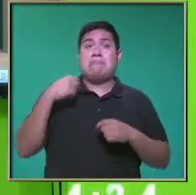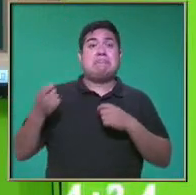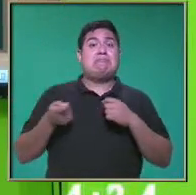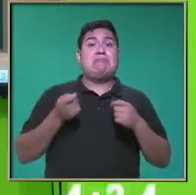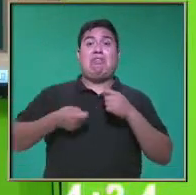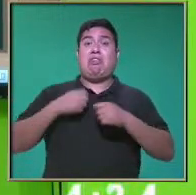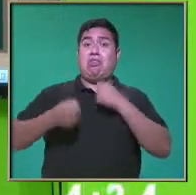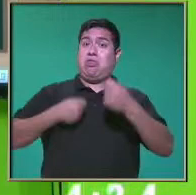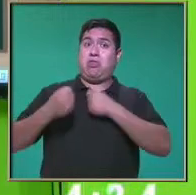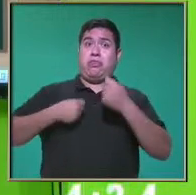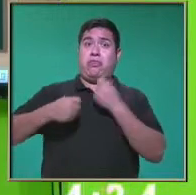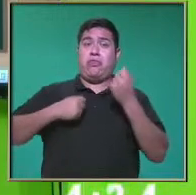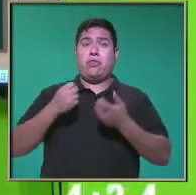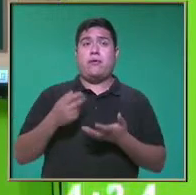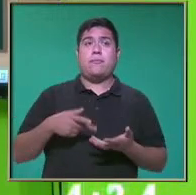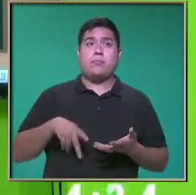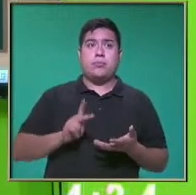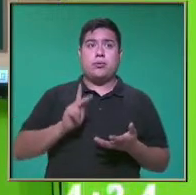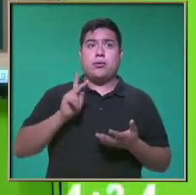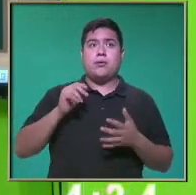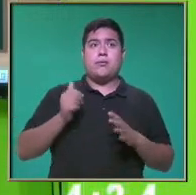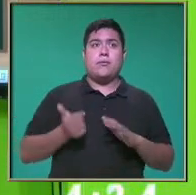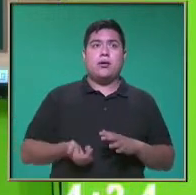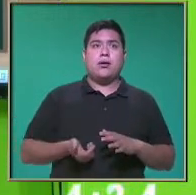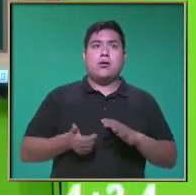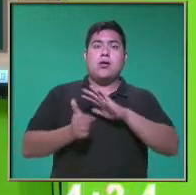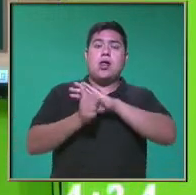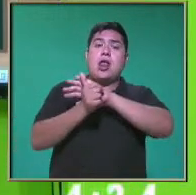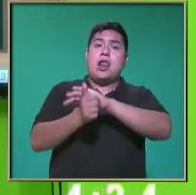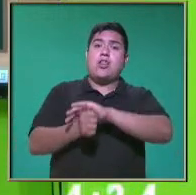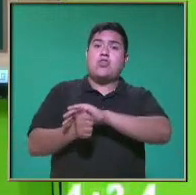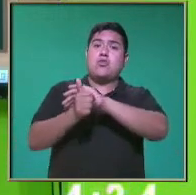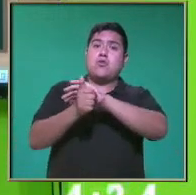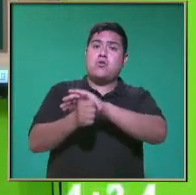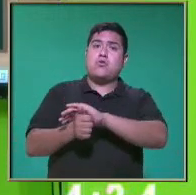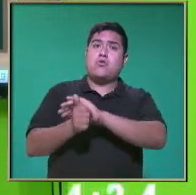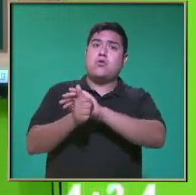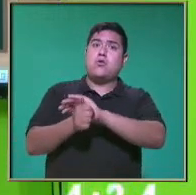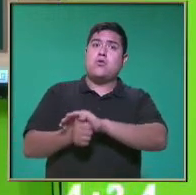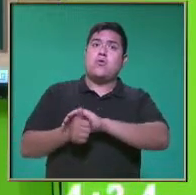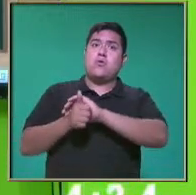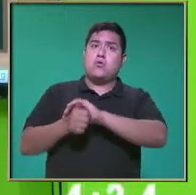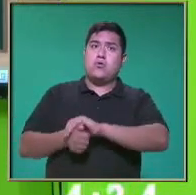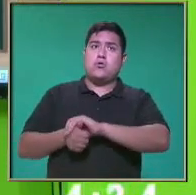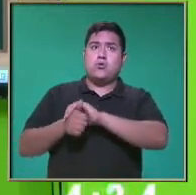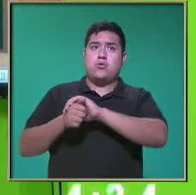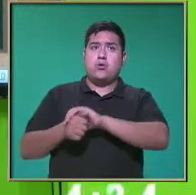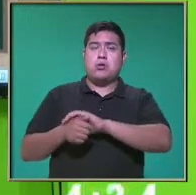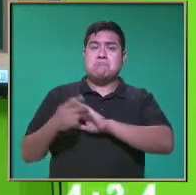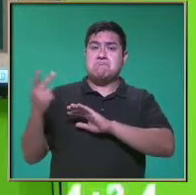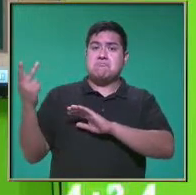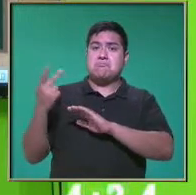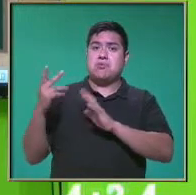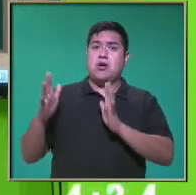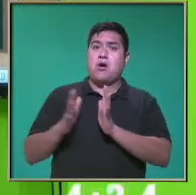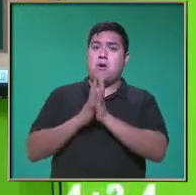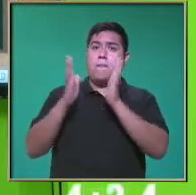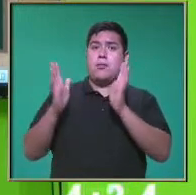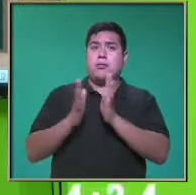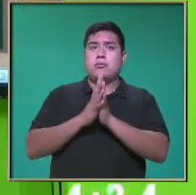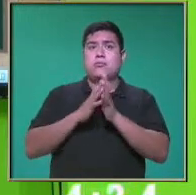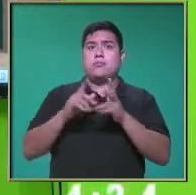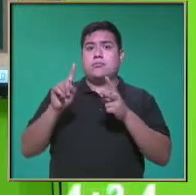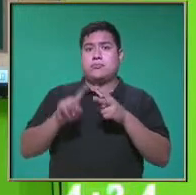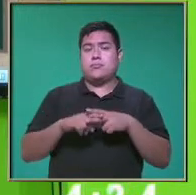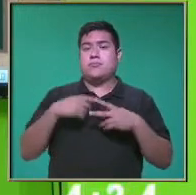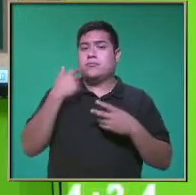lo rápida que era. The hare bragged every day and he laughed at the tortoise that was very slow. Se jactaba todos los días y